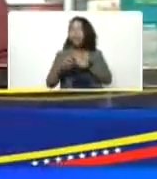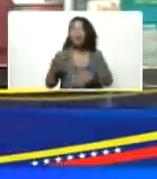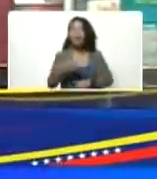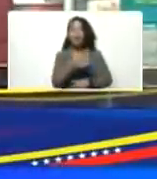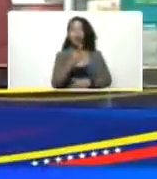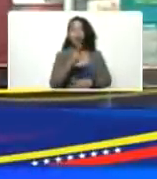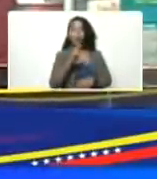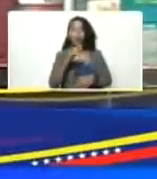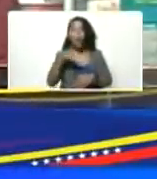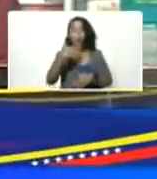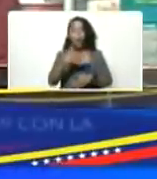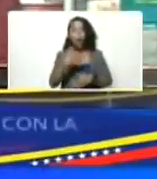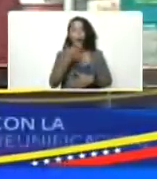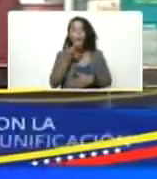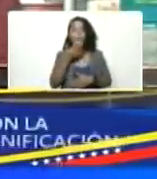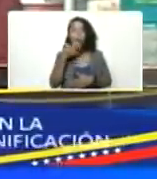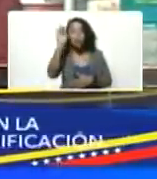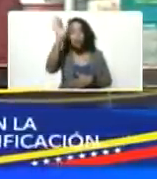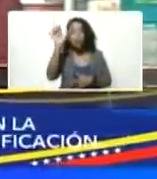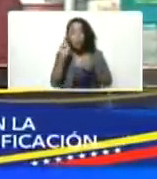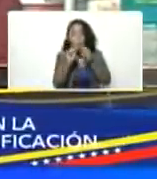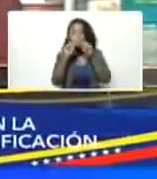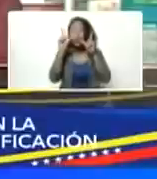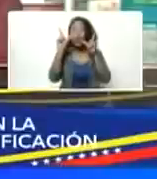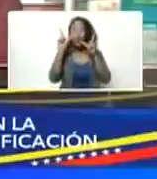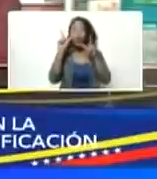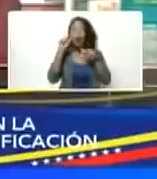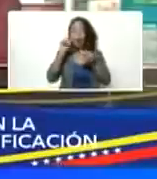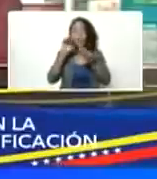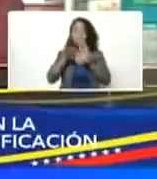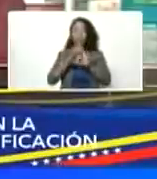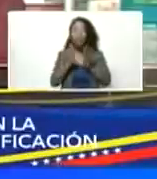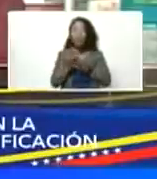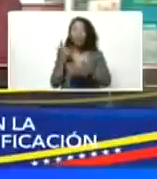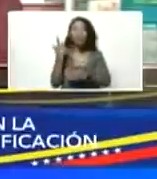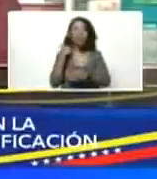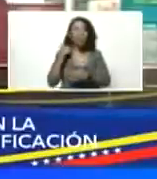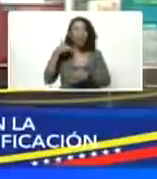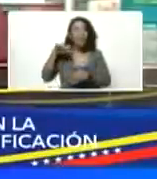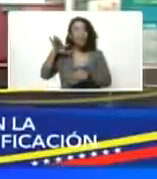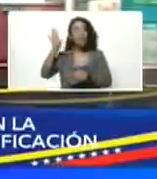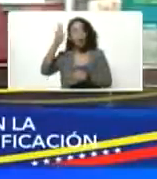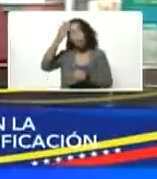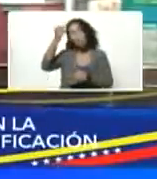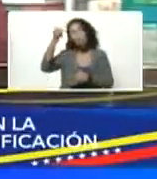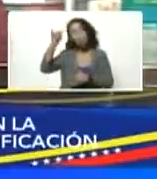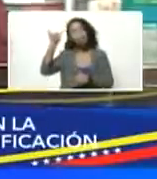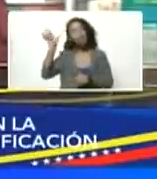Y cuando despierte, despierta ya en el mundo de los dinosaurios. Olvidado.